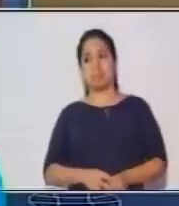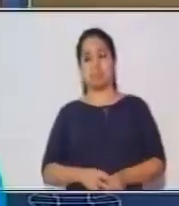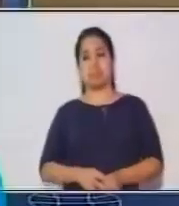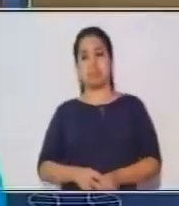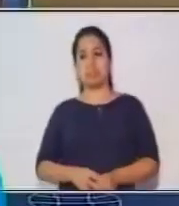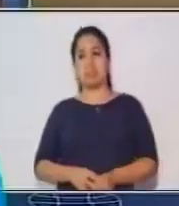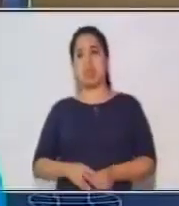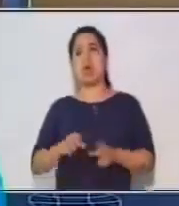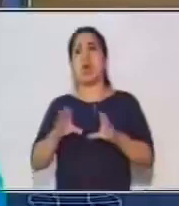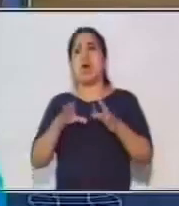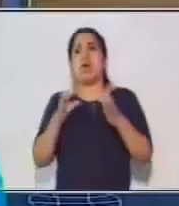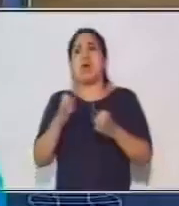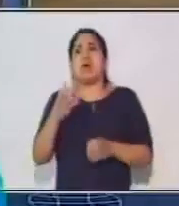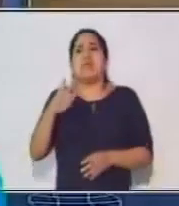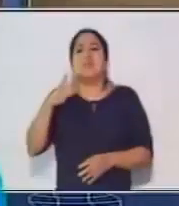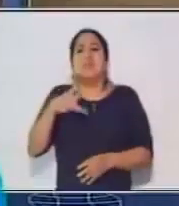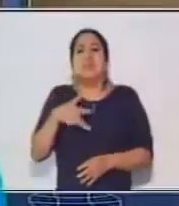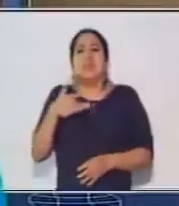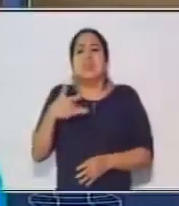en sentimientos,